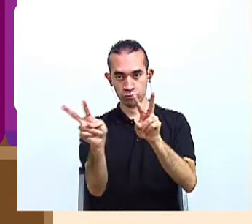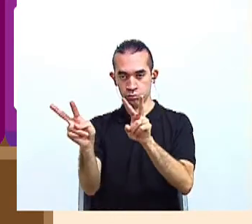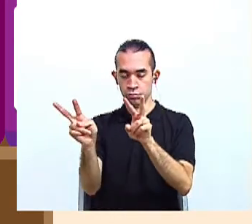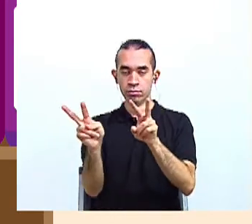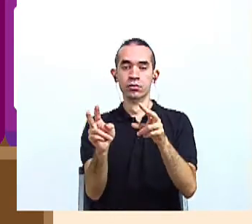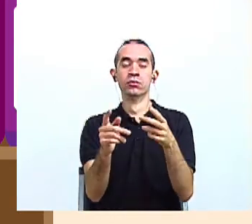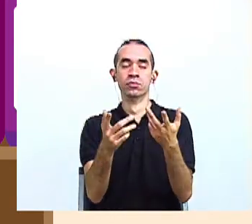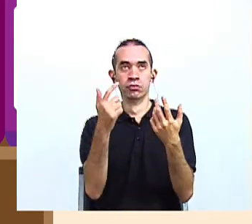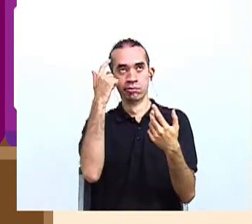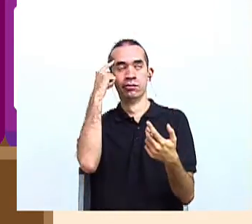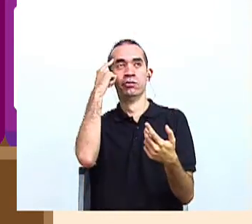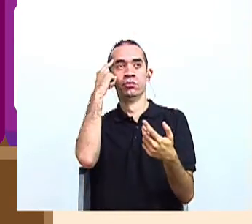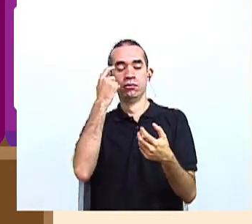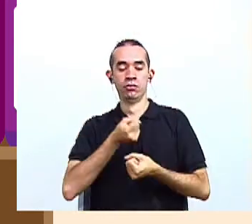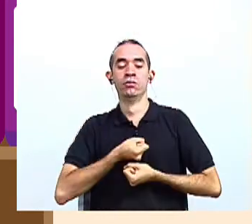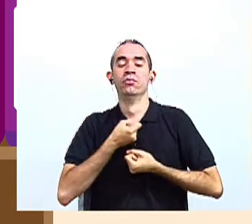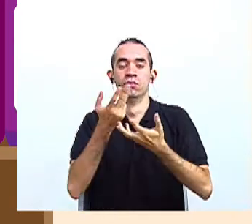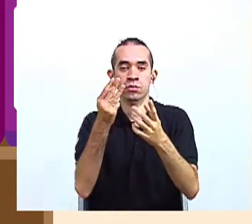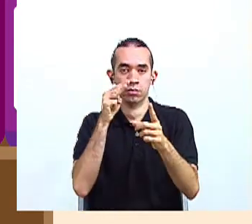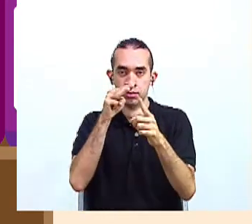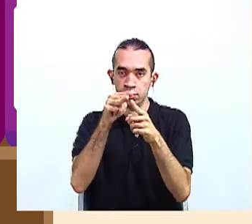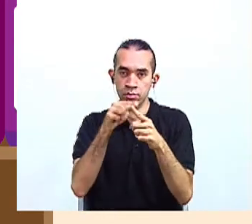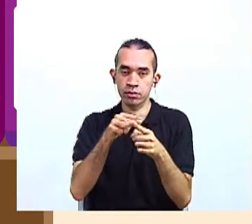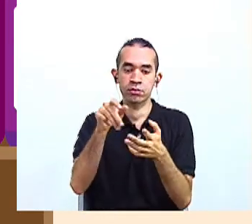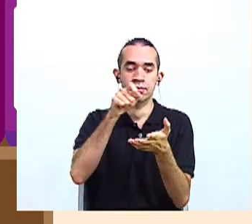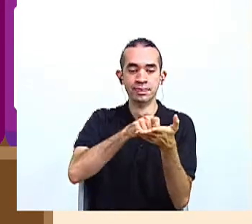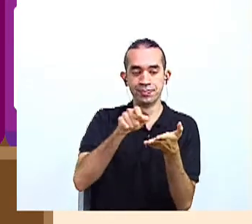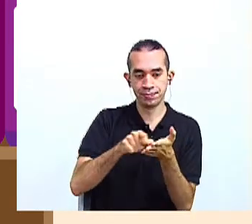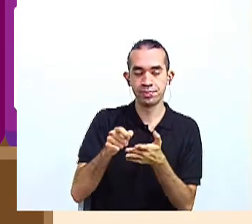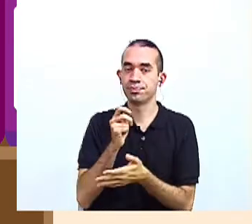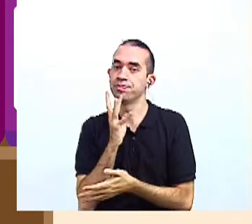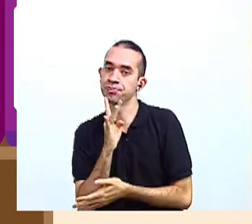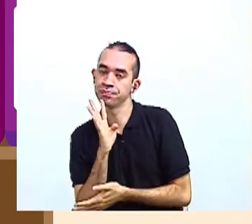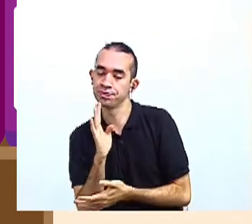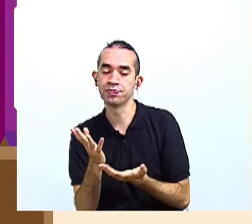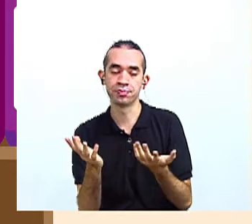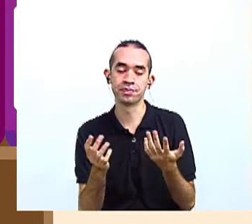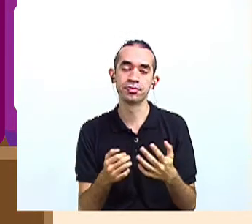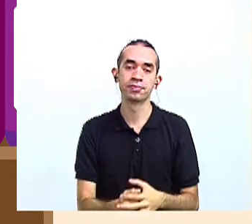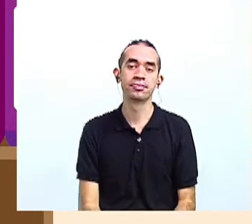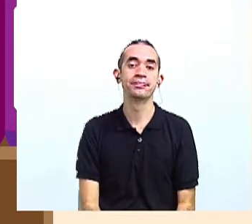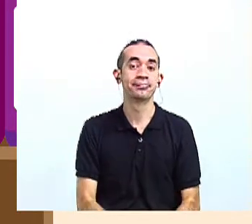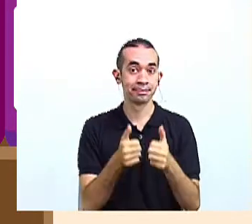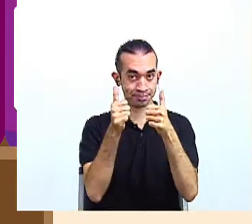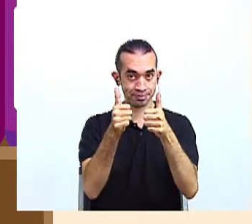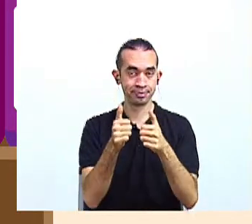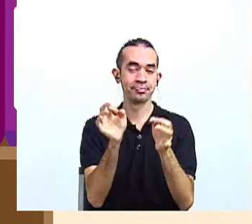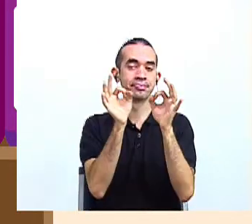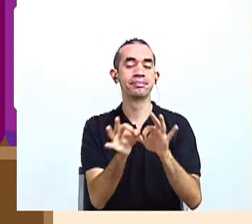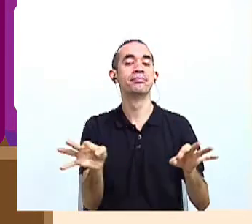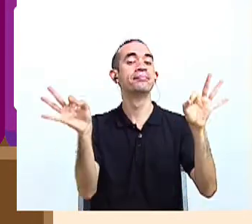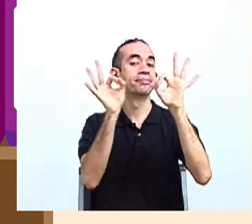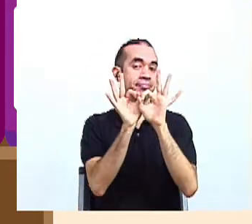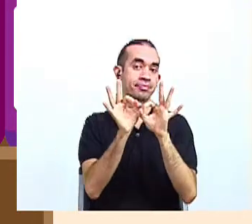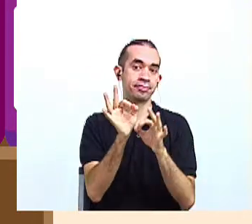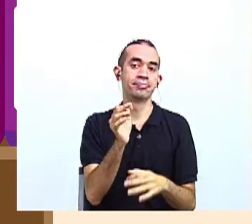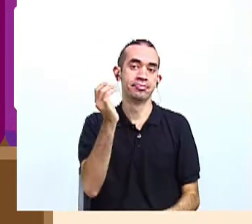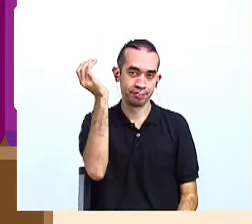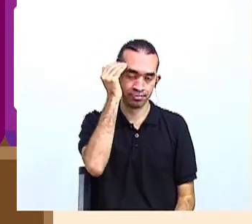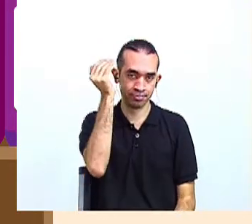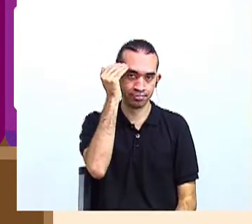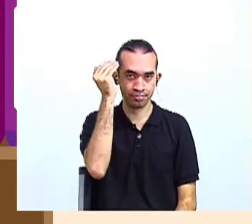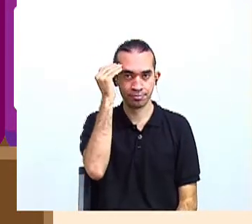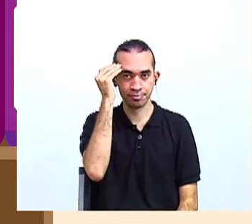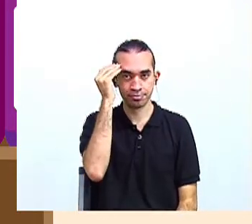cuando queremos expresar un mensaje, sea escrito o verbal. Bien, y es muy importante que tomemos en